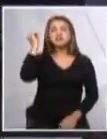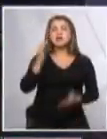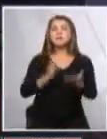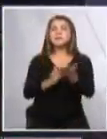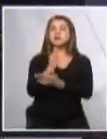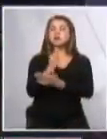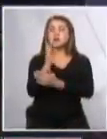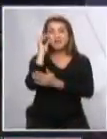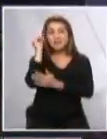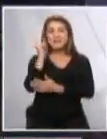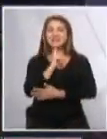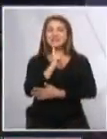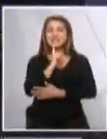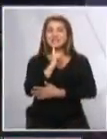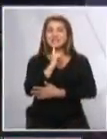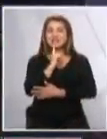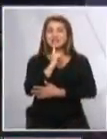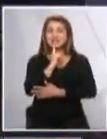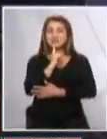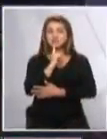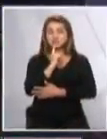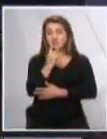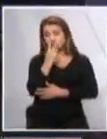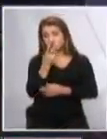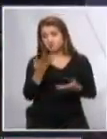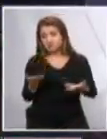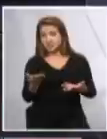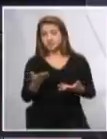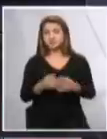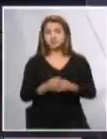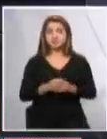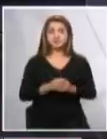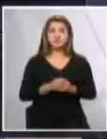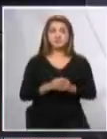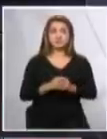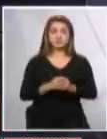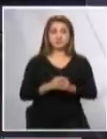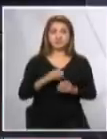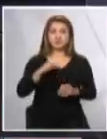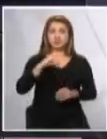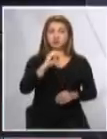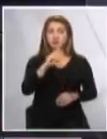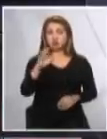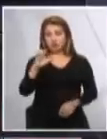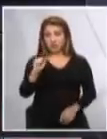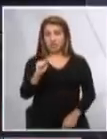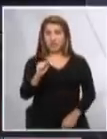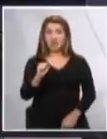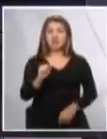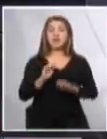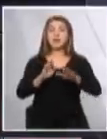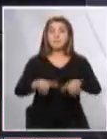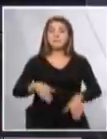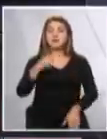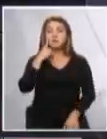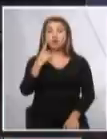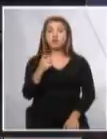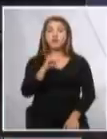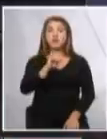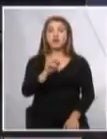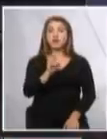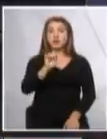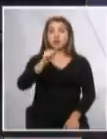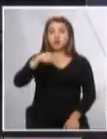partió con esta idea? Partió con Correa Sutil, diciéndolo como alternativa, eventual. Ignacio Correa, el mismo día estuvo este Juan